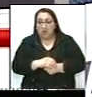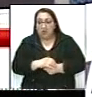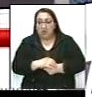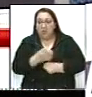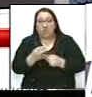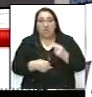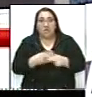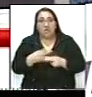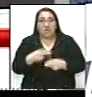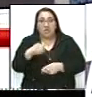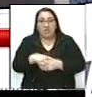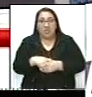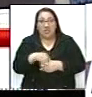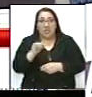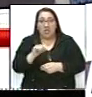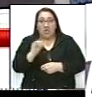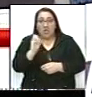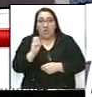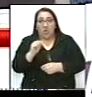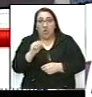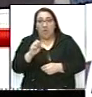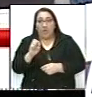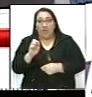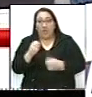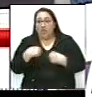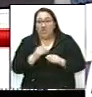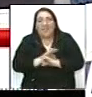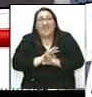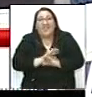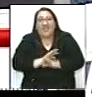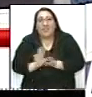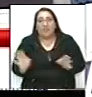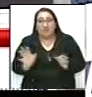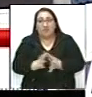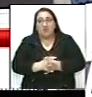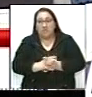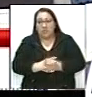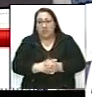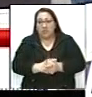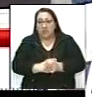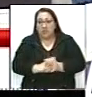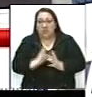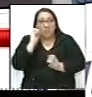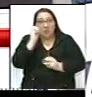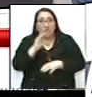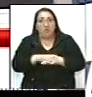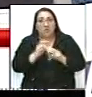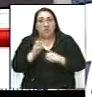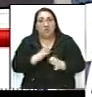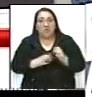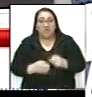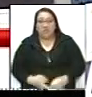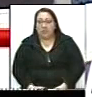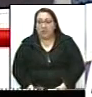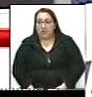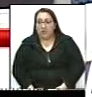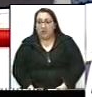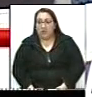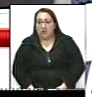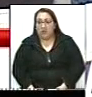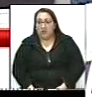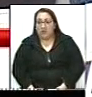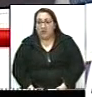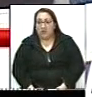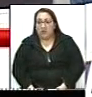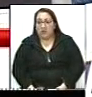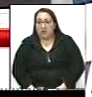jurado de elecciones y la OMP no tengan absolutamente nada como para opinar el tema del financiamiento. No es que los estemos agarrando en